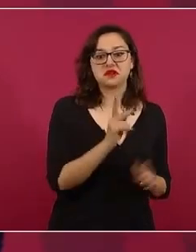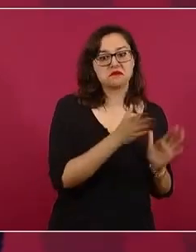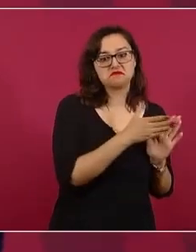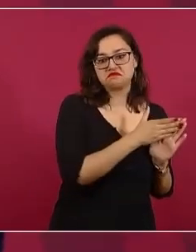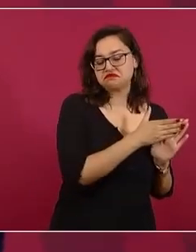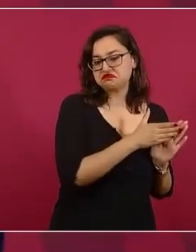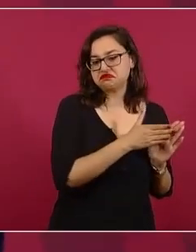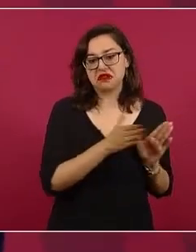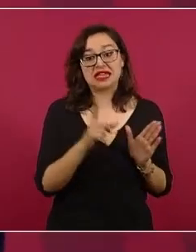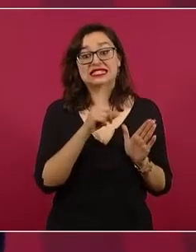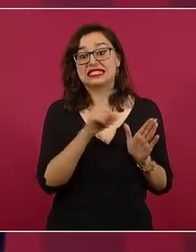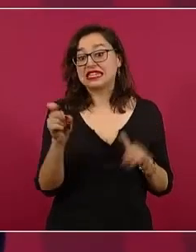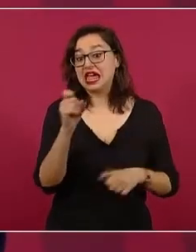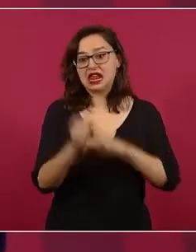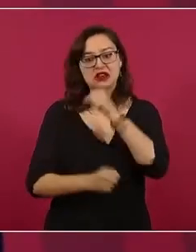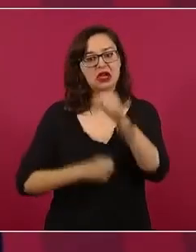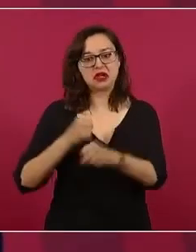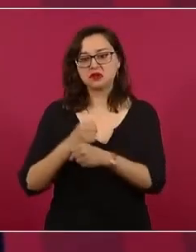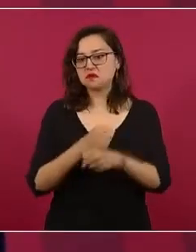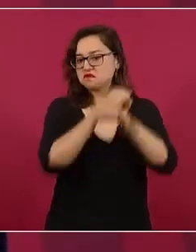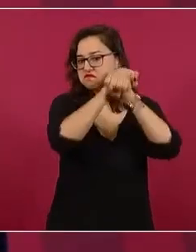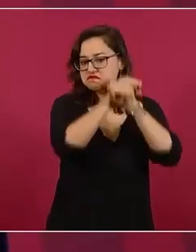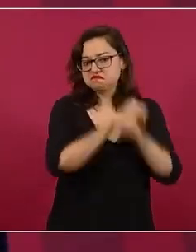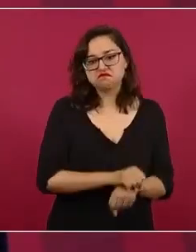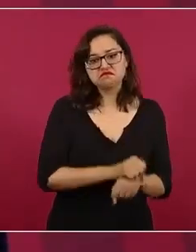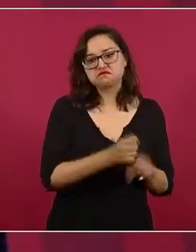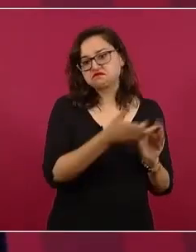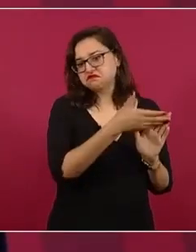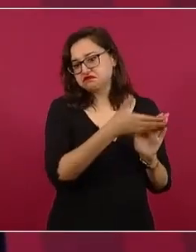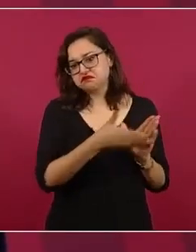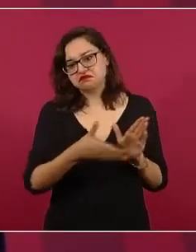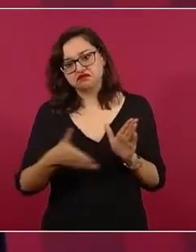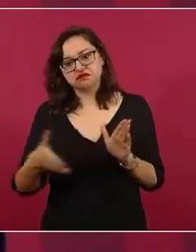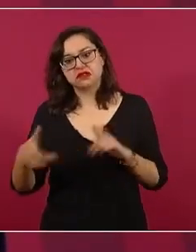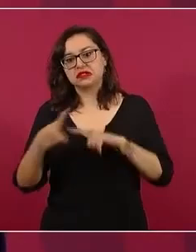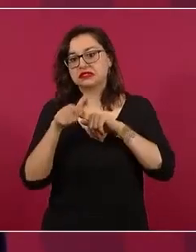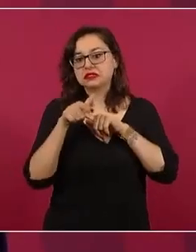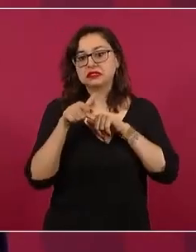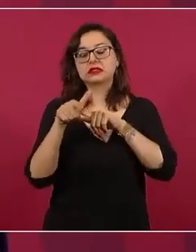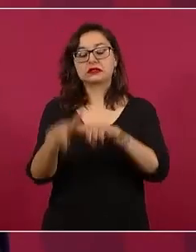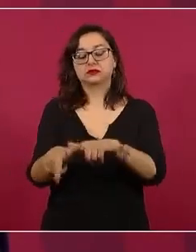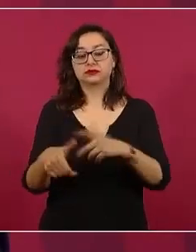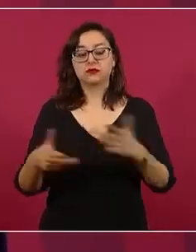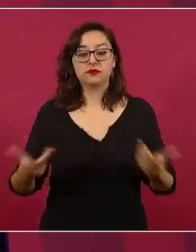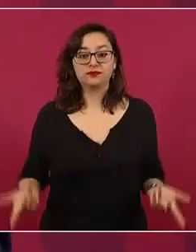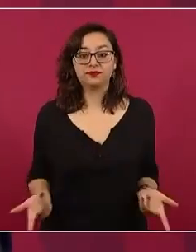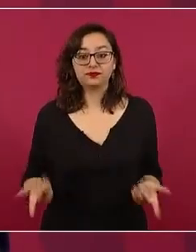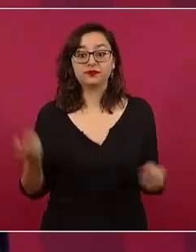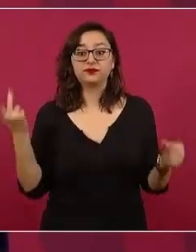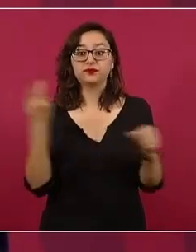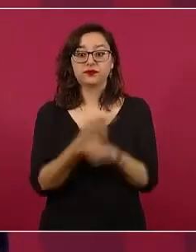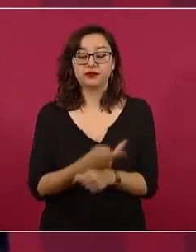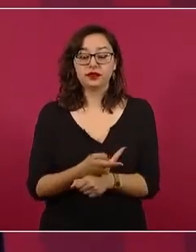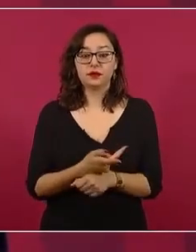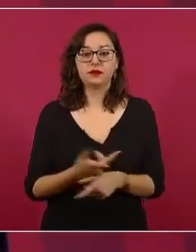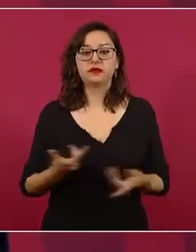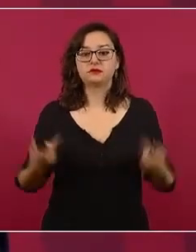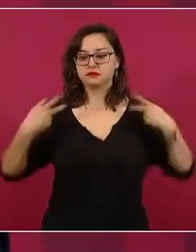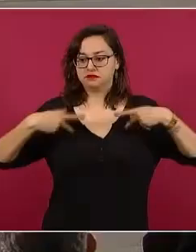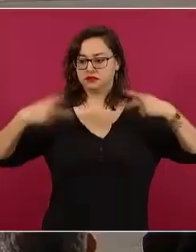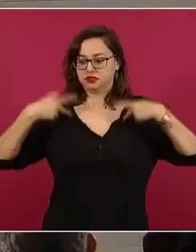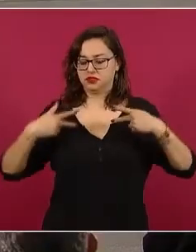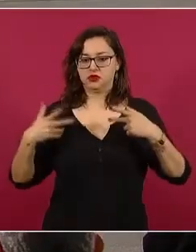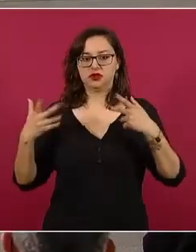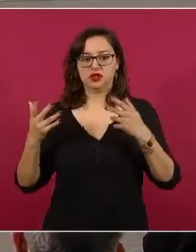poco, que llegaban los revolucionarios a las haciendas a decirles a los peones que ya eran libres. Los peones, en